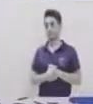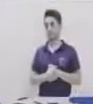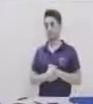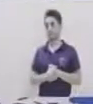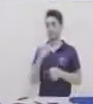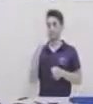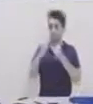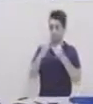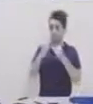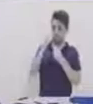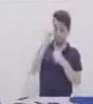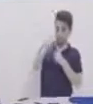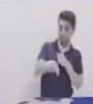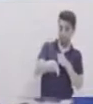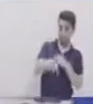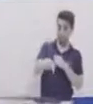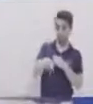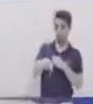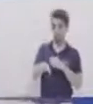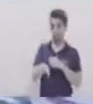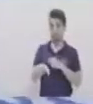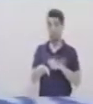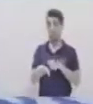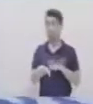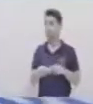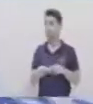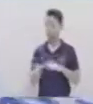hacia arriba, regreso,